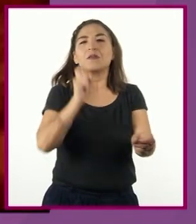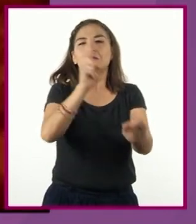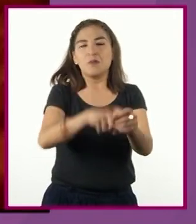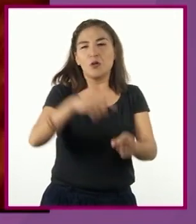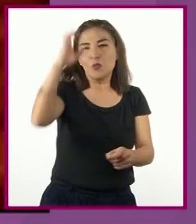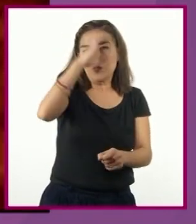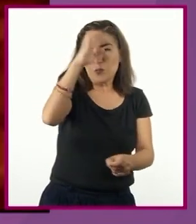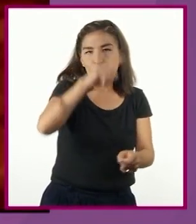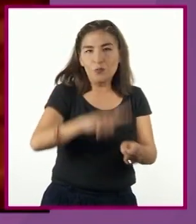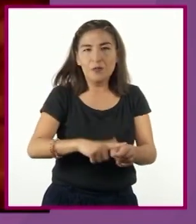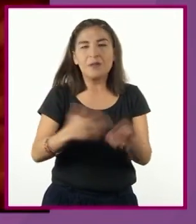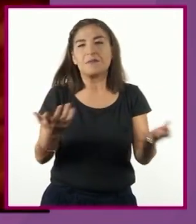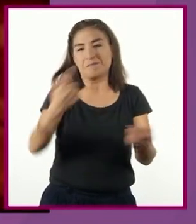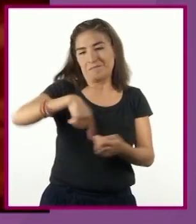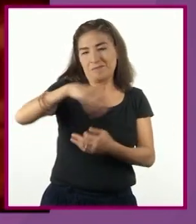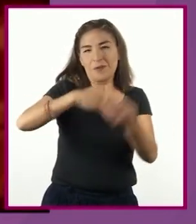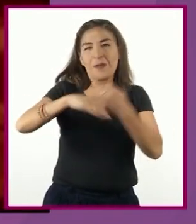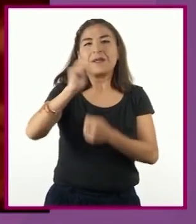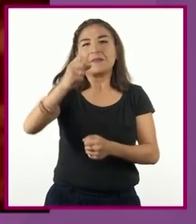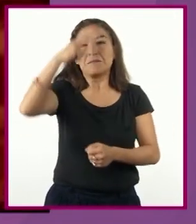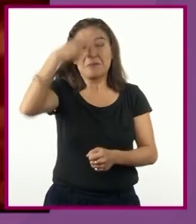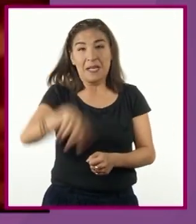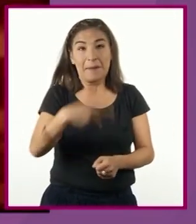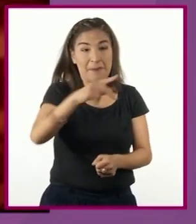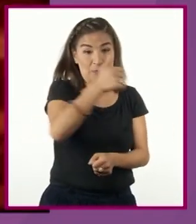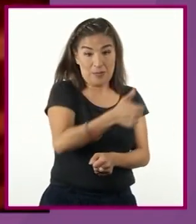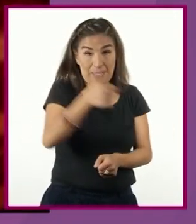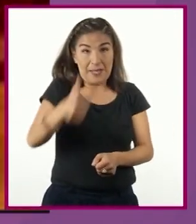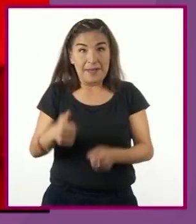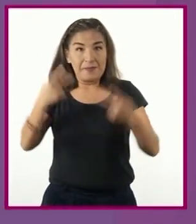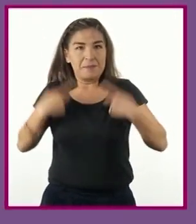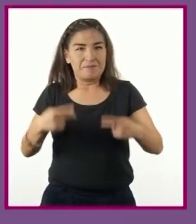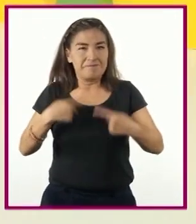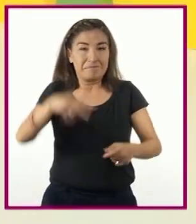cultura, somos mexicanos, pero cada mexicano es particular.